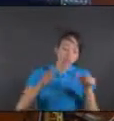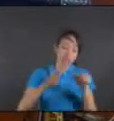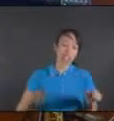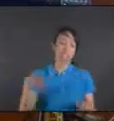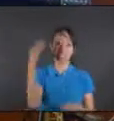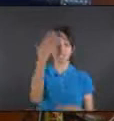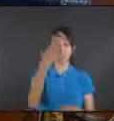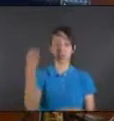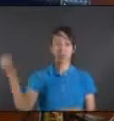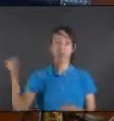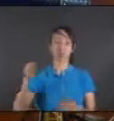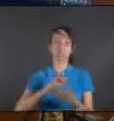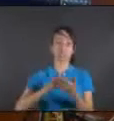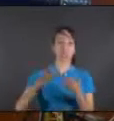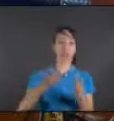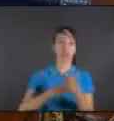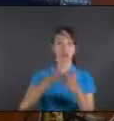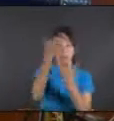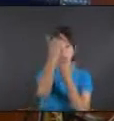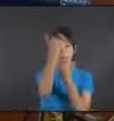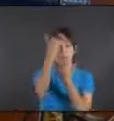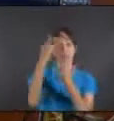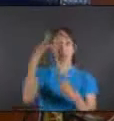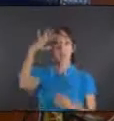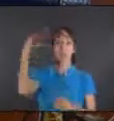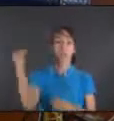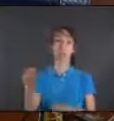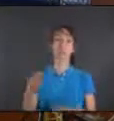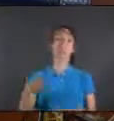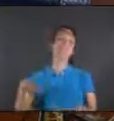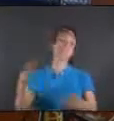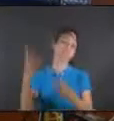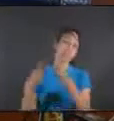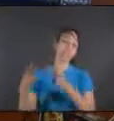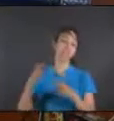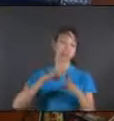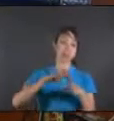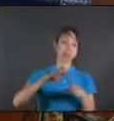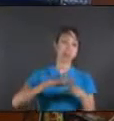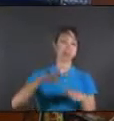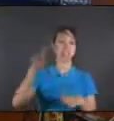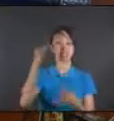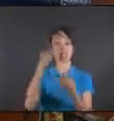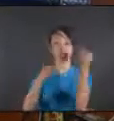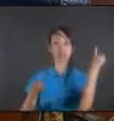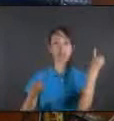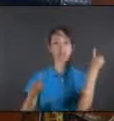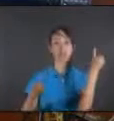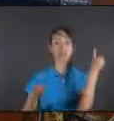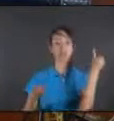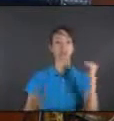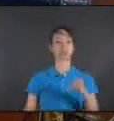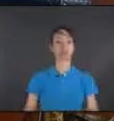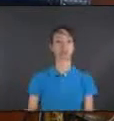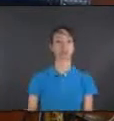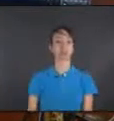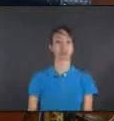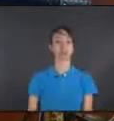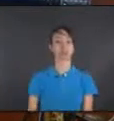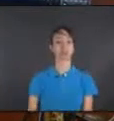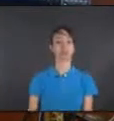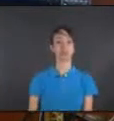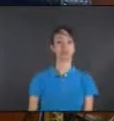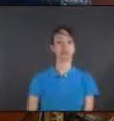Eso no está bien. Pues en el reinicio Dios trae un escudriñamiento de parte del Espíritu Santo con un